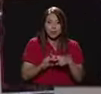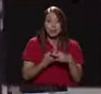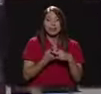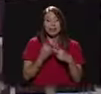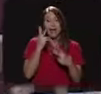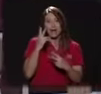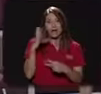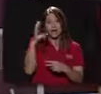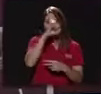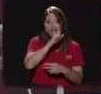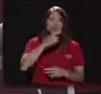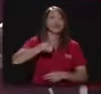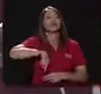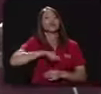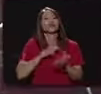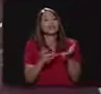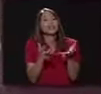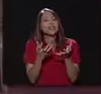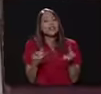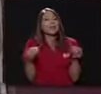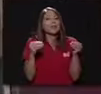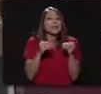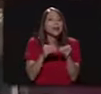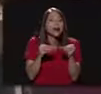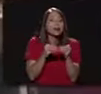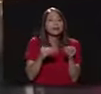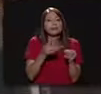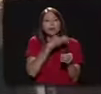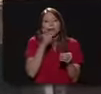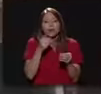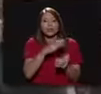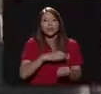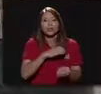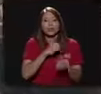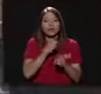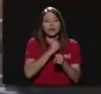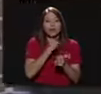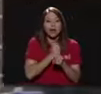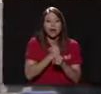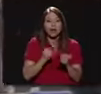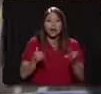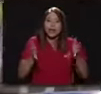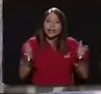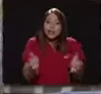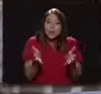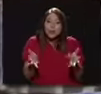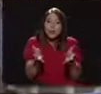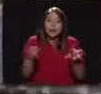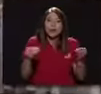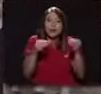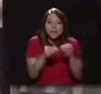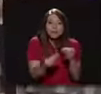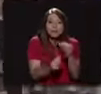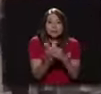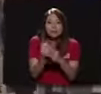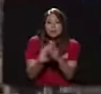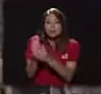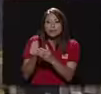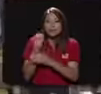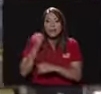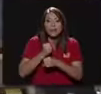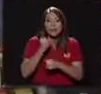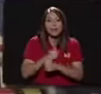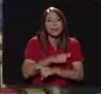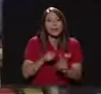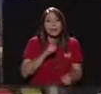empieza a visualizar. Nosotros quisiéramos tener más mejores y mejores condiciones de trabajo que promuevan las mayores generaciones de empleo,